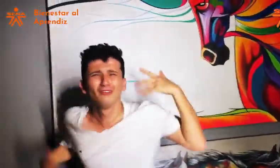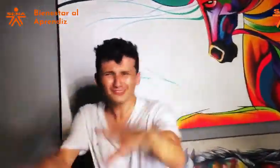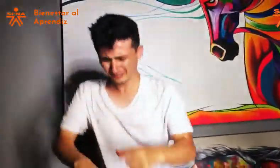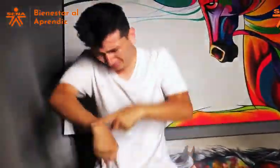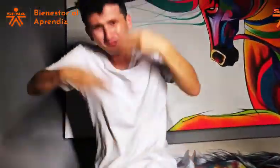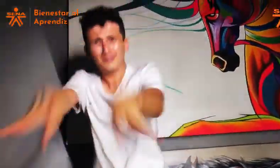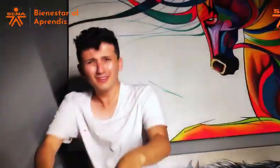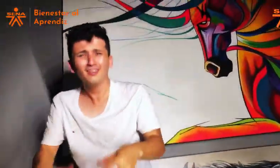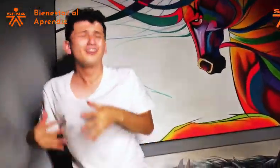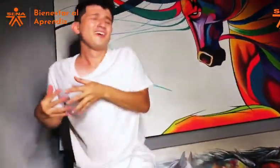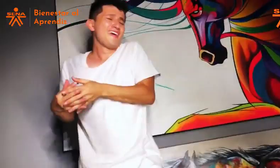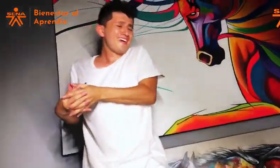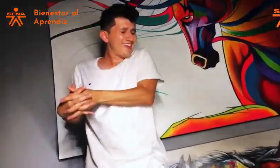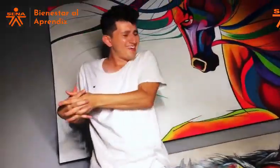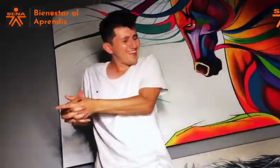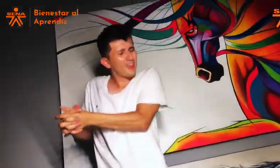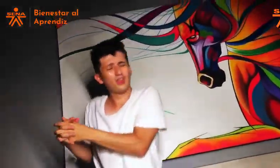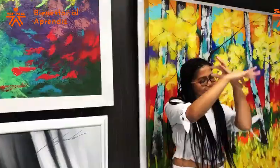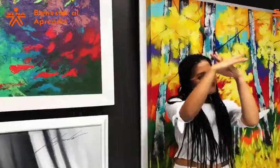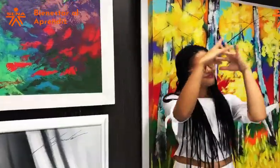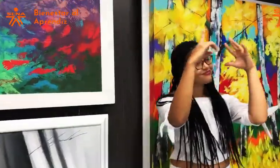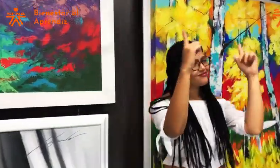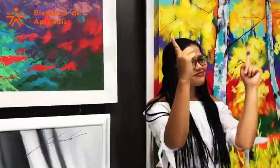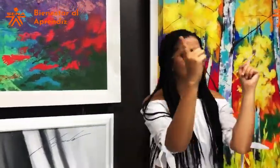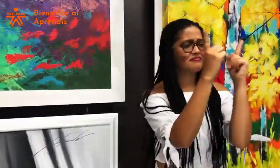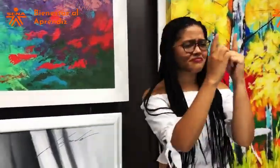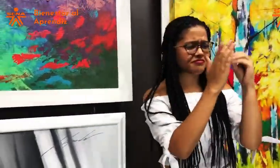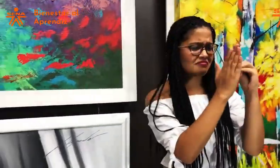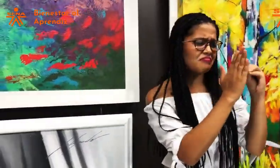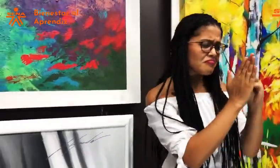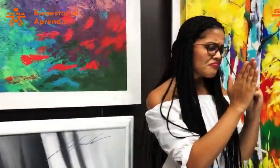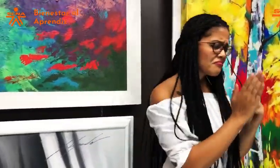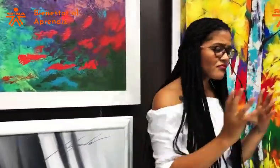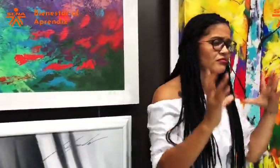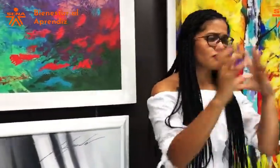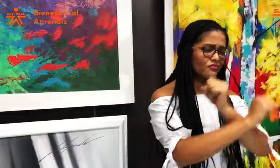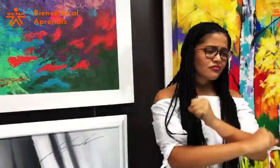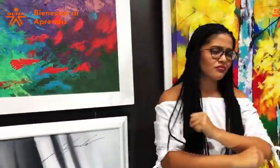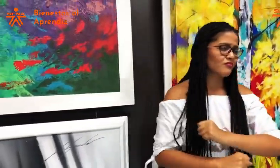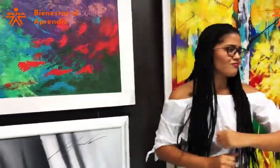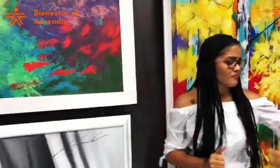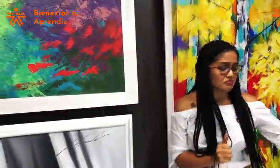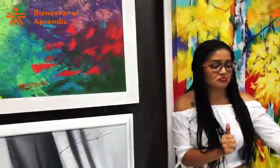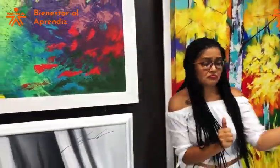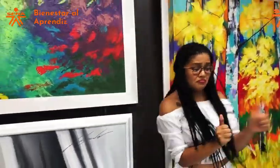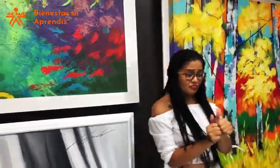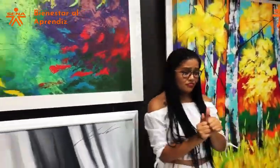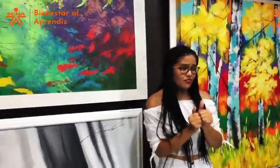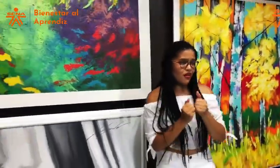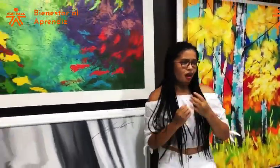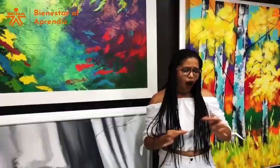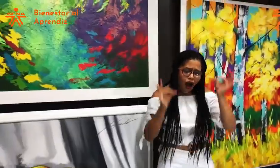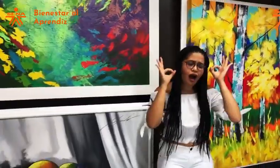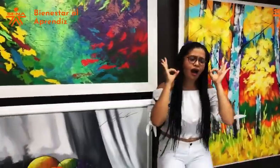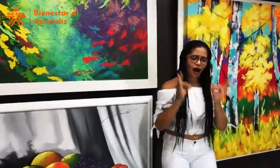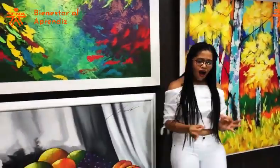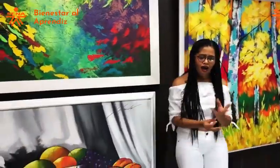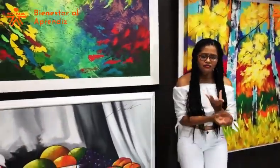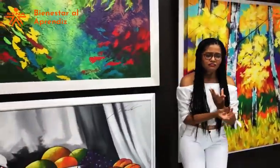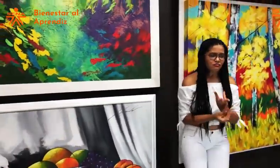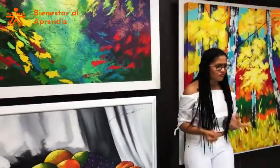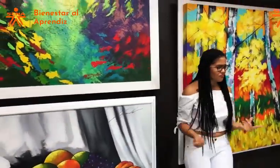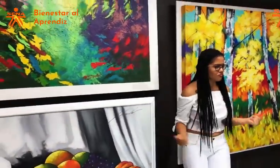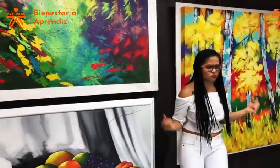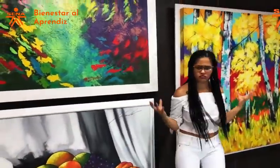me dibujó tu mano agarrando mi mano. Si tú supieras cuántas veces he soñado con que regreses, seguro que estuvieras aquí. Es